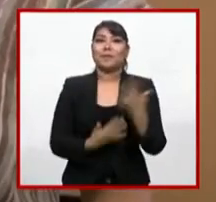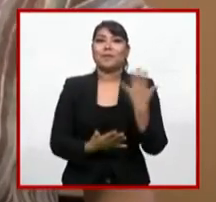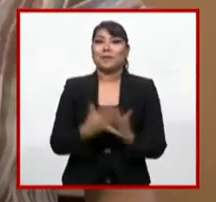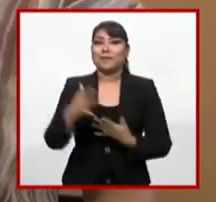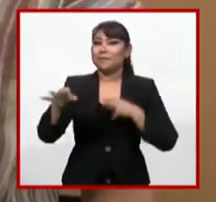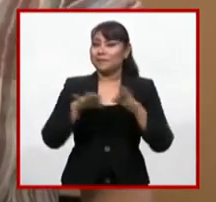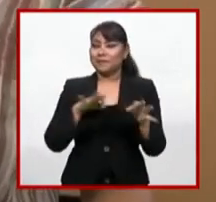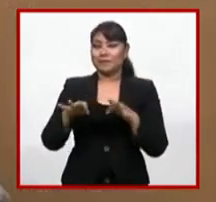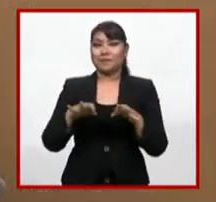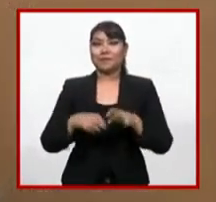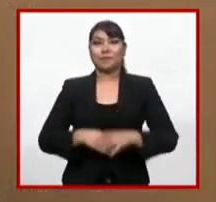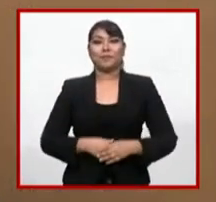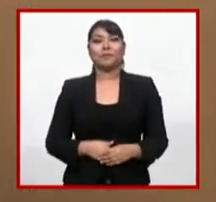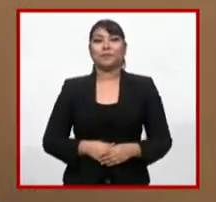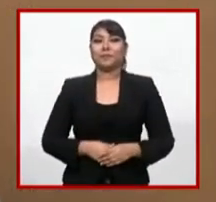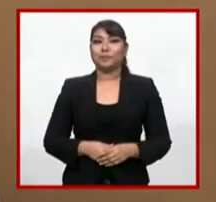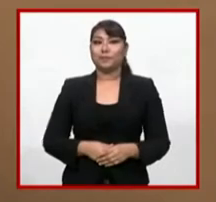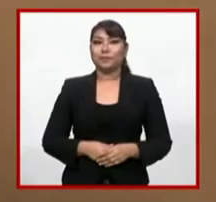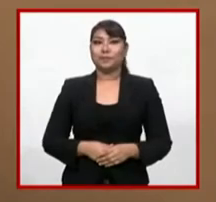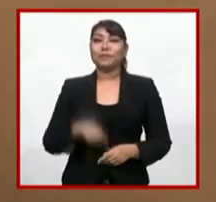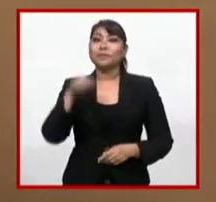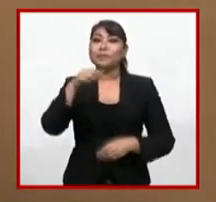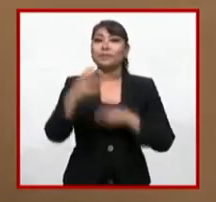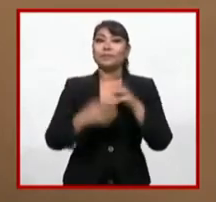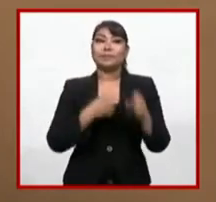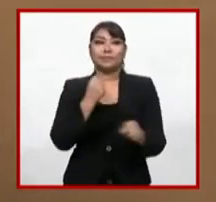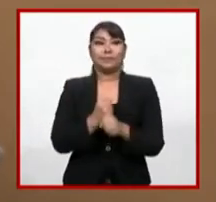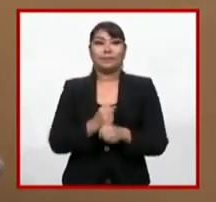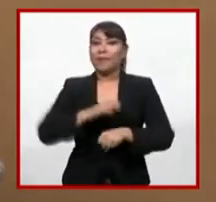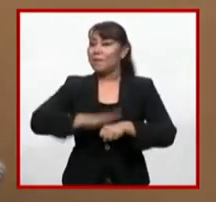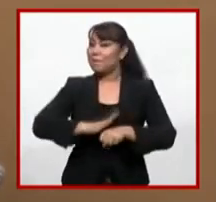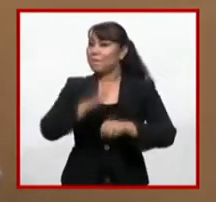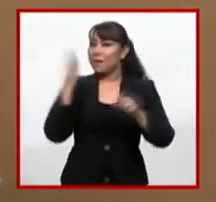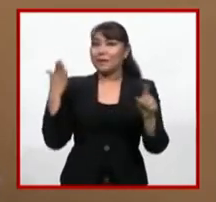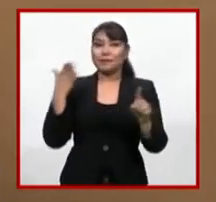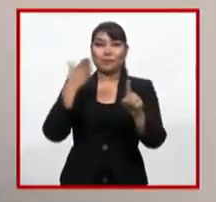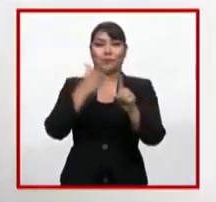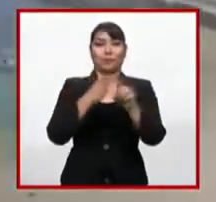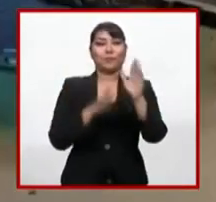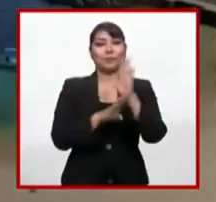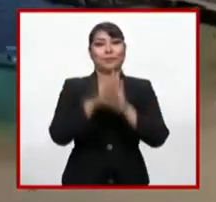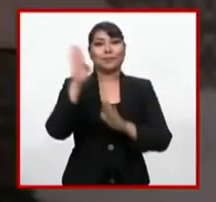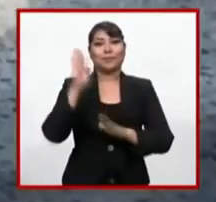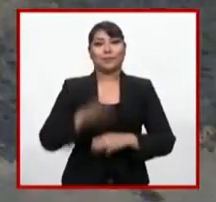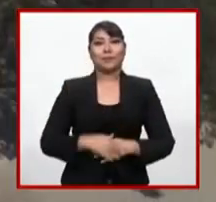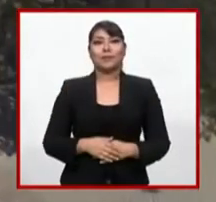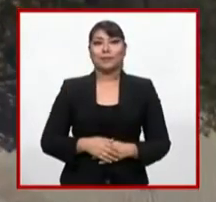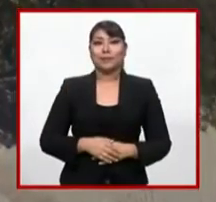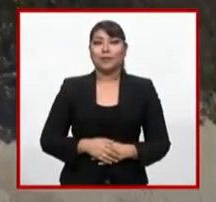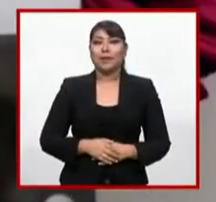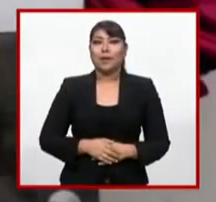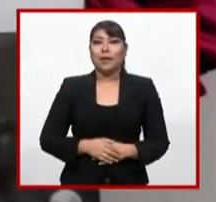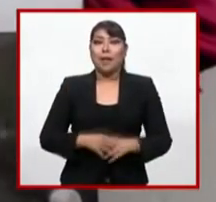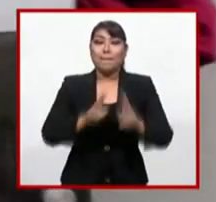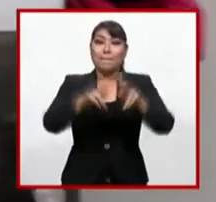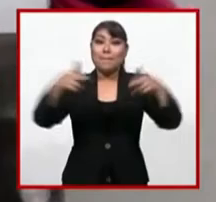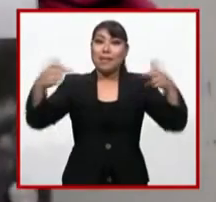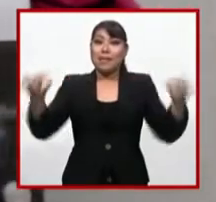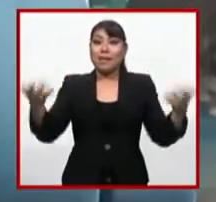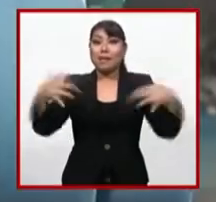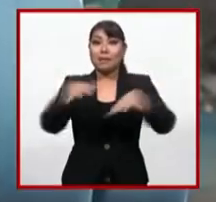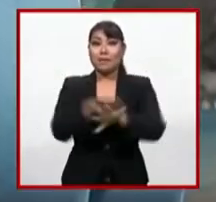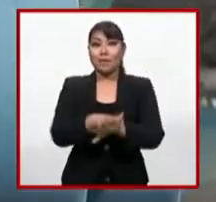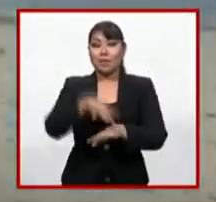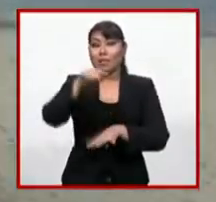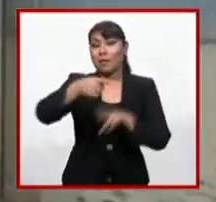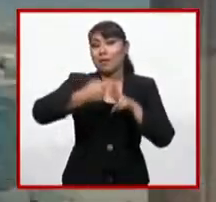hecho este gran equipo. Este año, uno de nuestros más grandes logros fue nuestra playa incluyente. A principios de